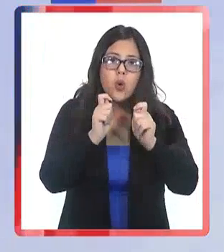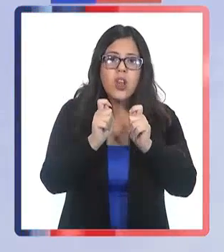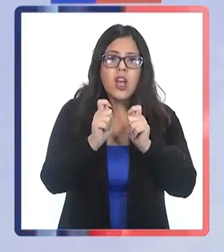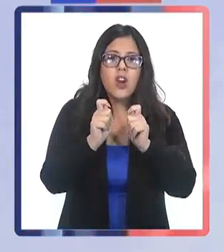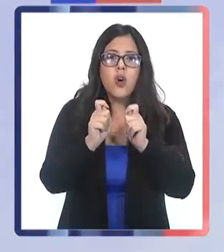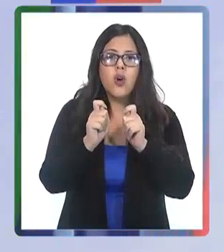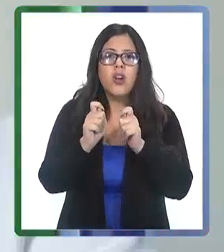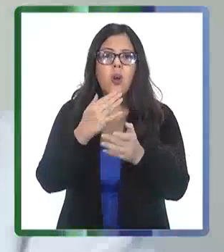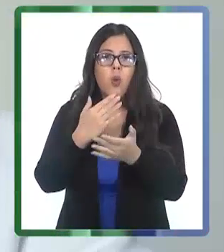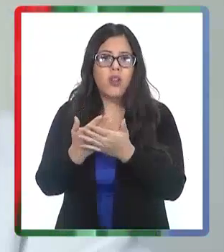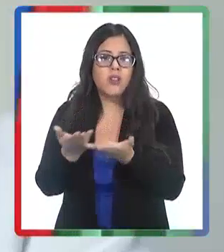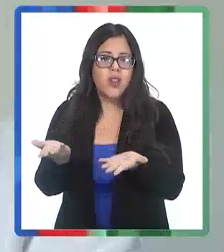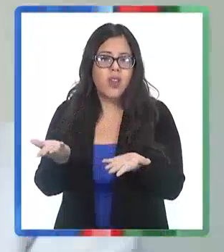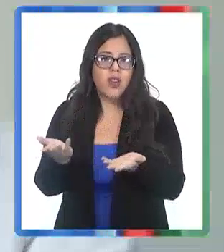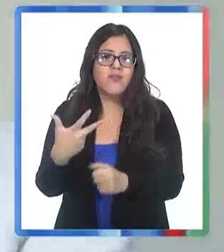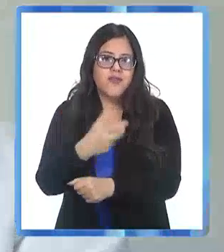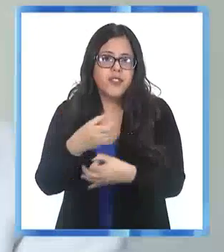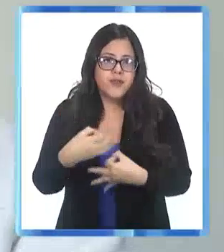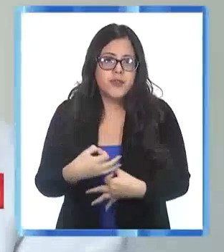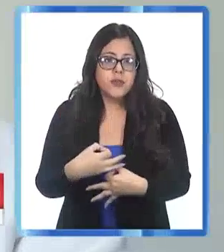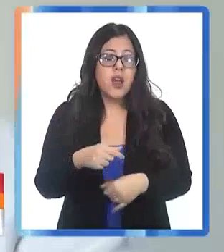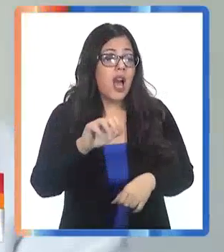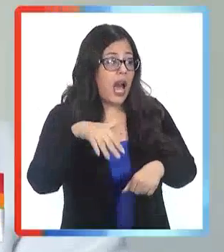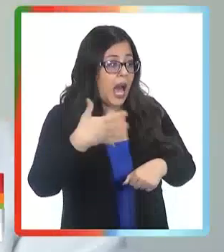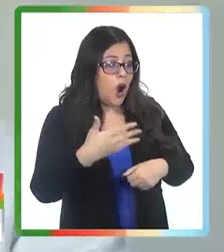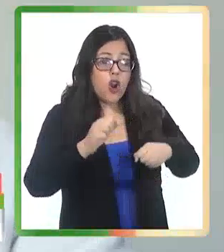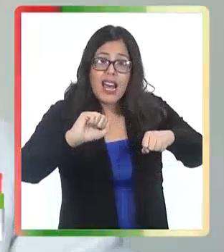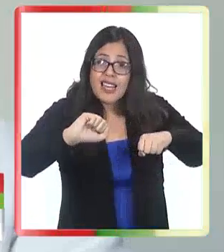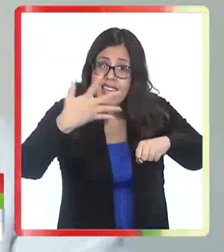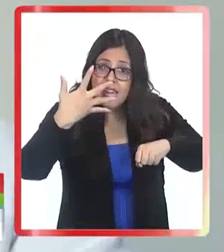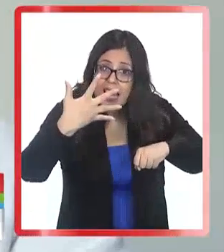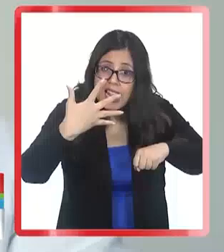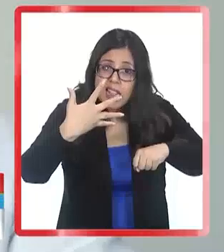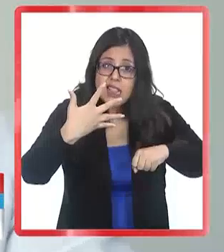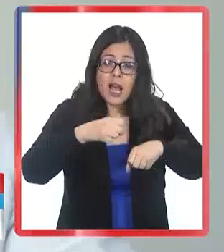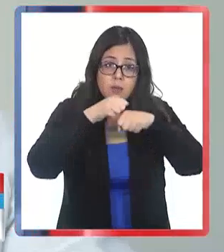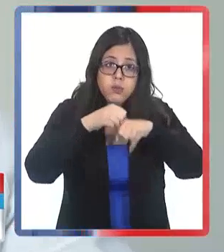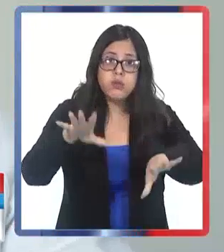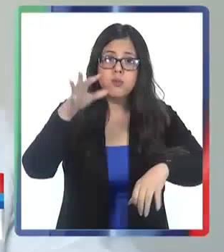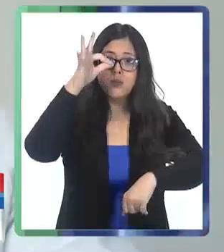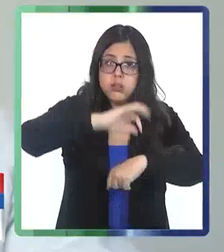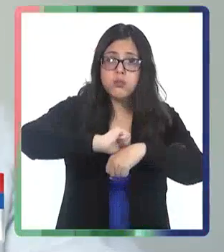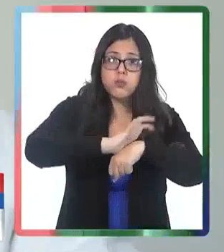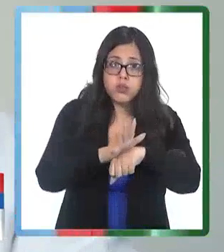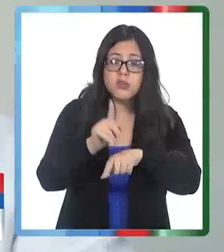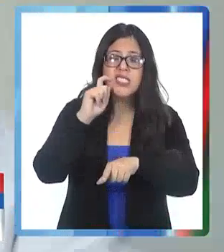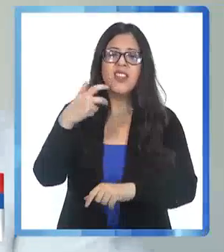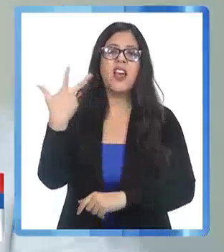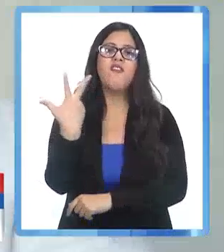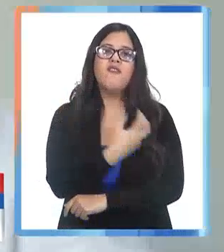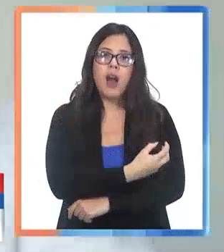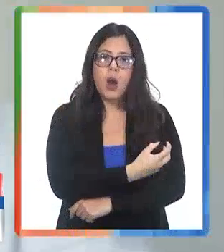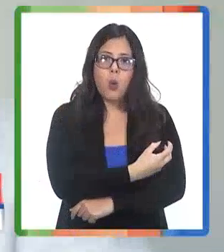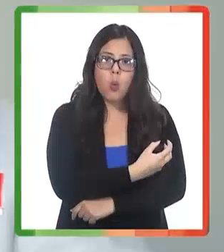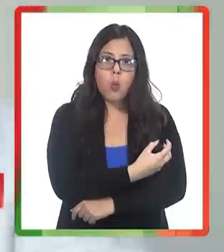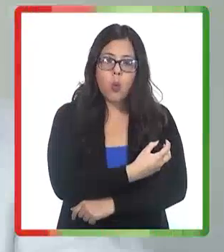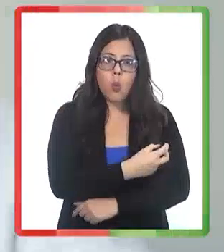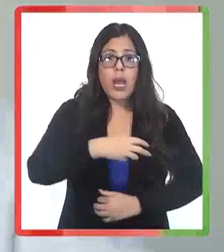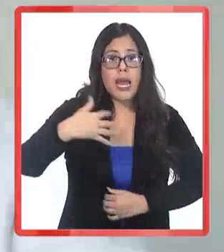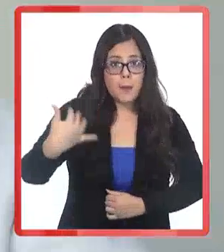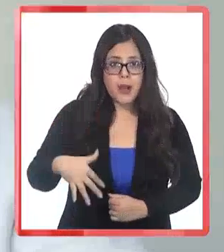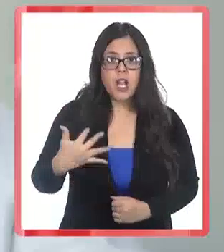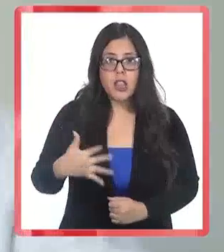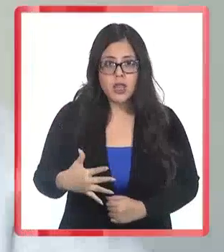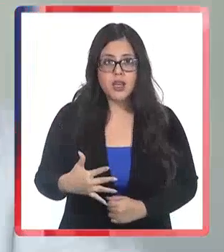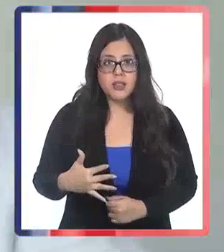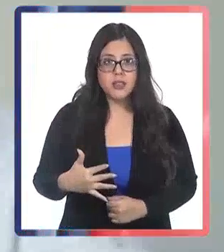a la inmunización. Ahora que estamos viviendo una quinta ola de COVID, las vacunas adquieren